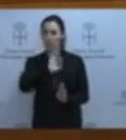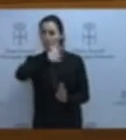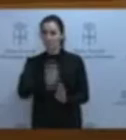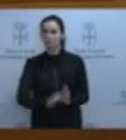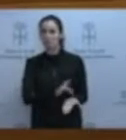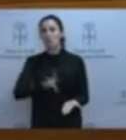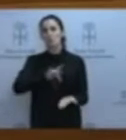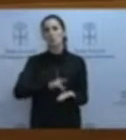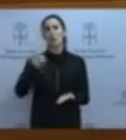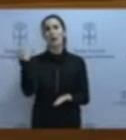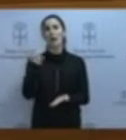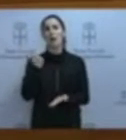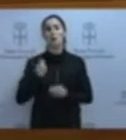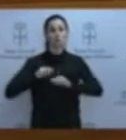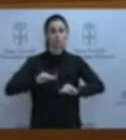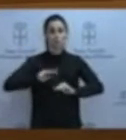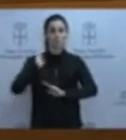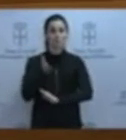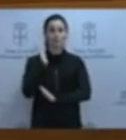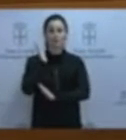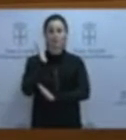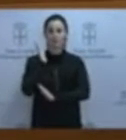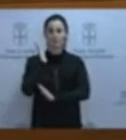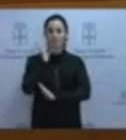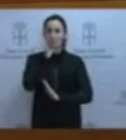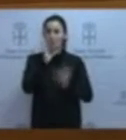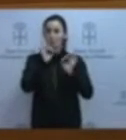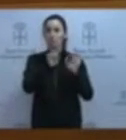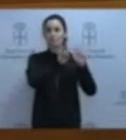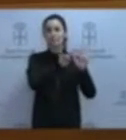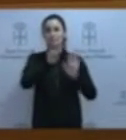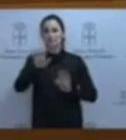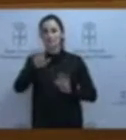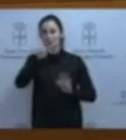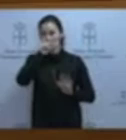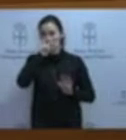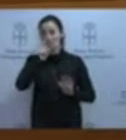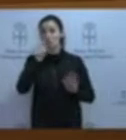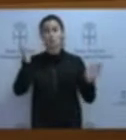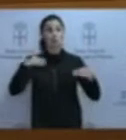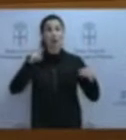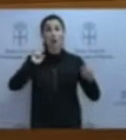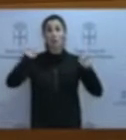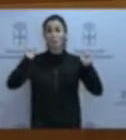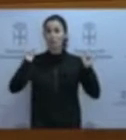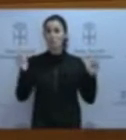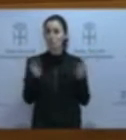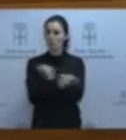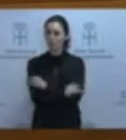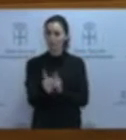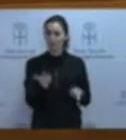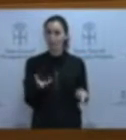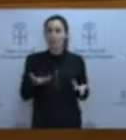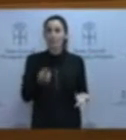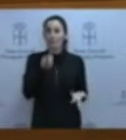su pensión. Se le penalizaría por no tener 65 años. Imaginen que les digan que el que